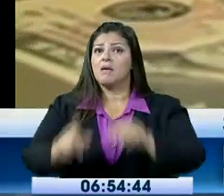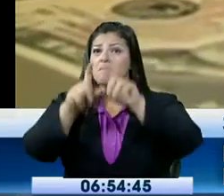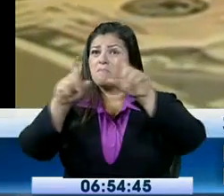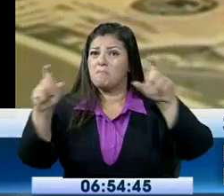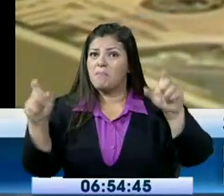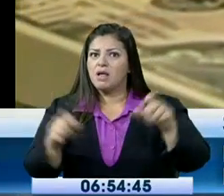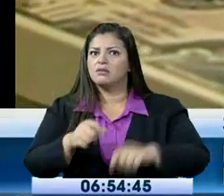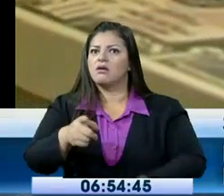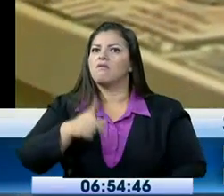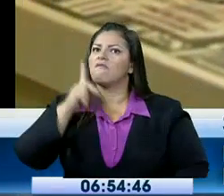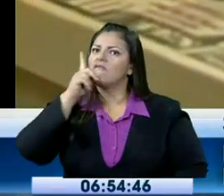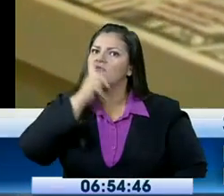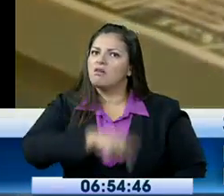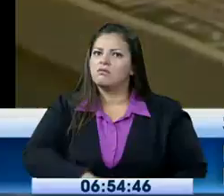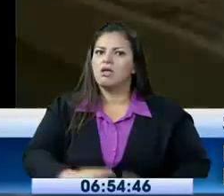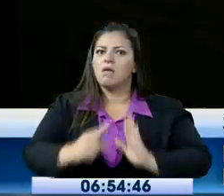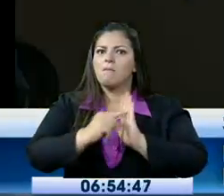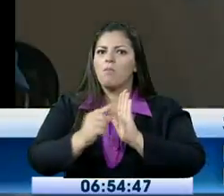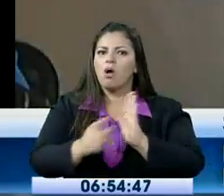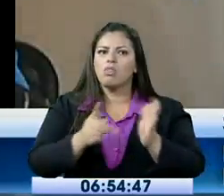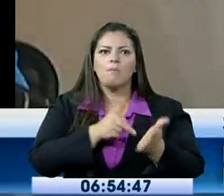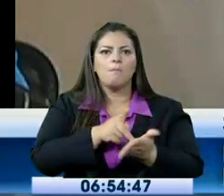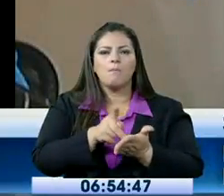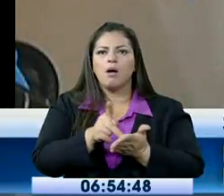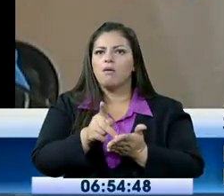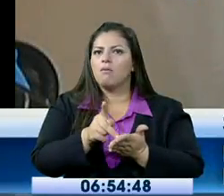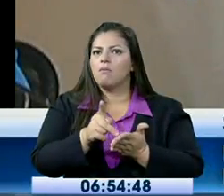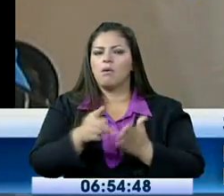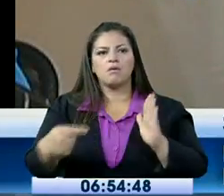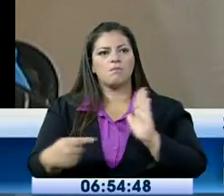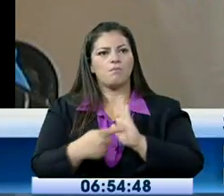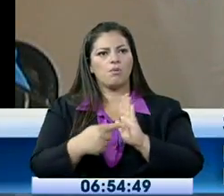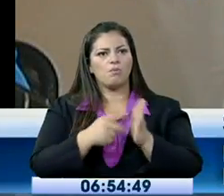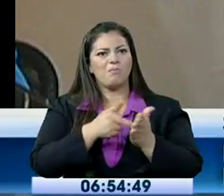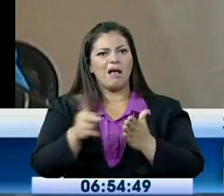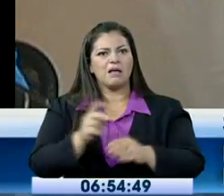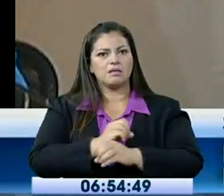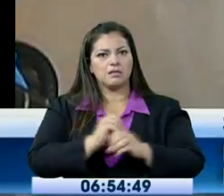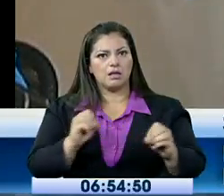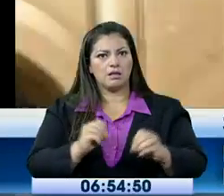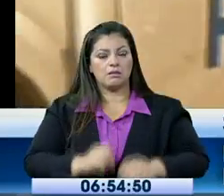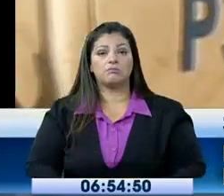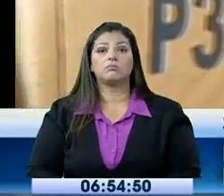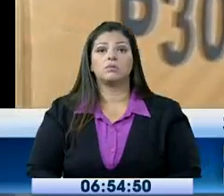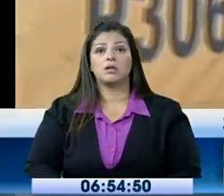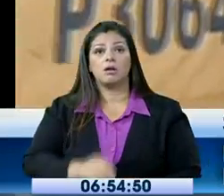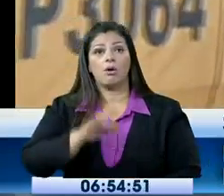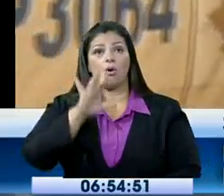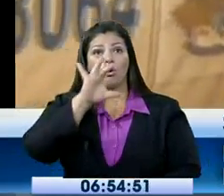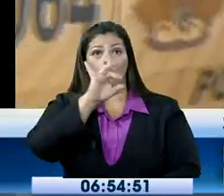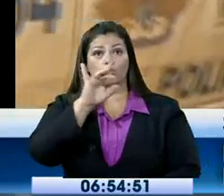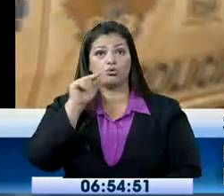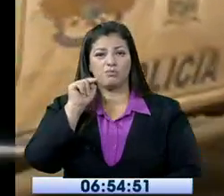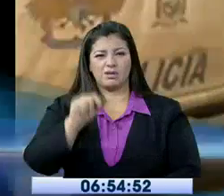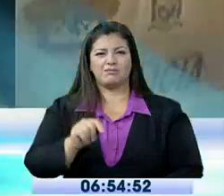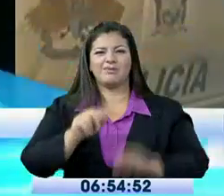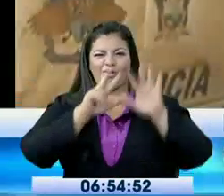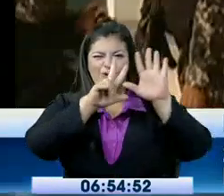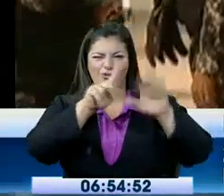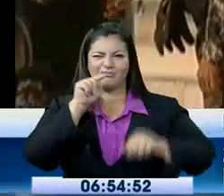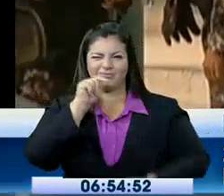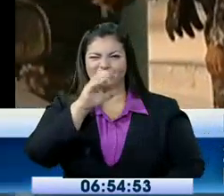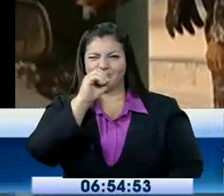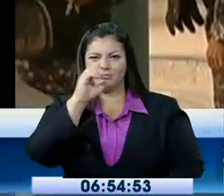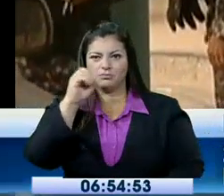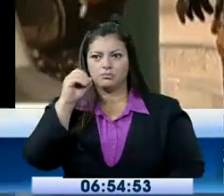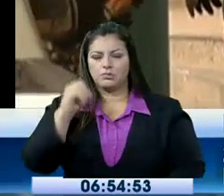de defraudación tributaria. Son 8.000 empresas a las cuales les estamos haciendo estos controles y con quienes vamos a